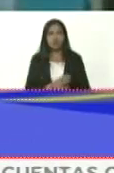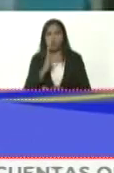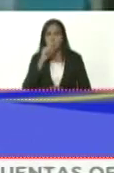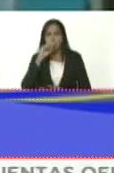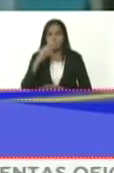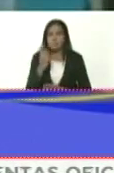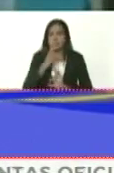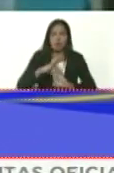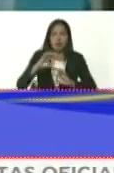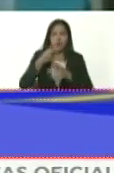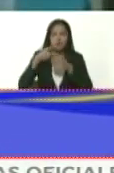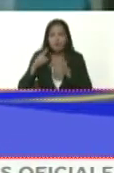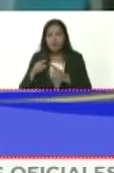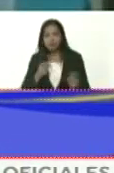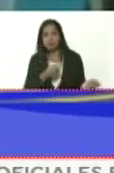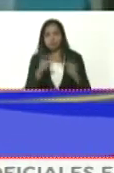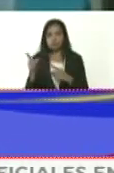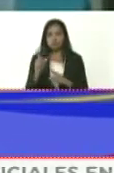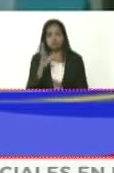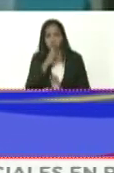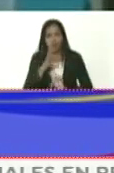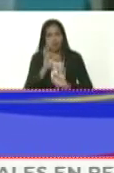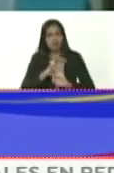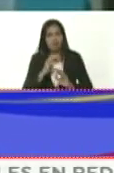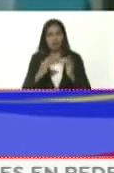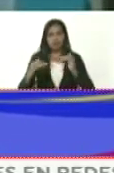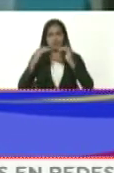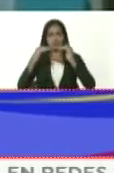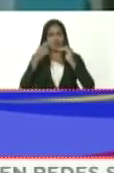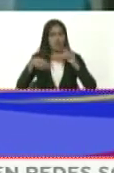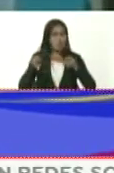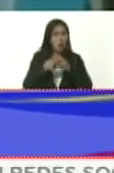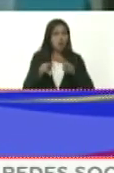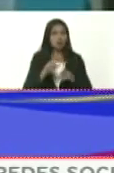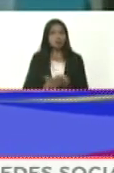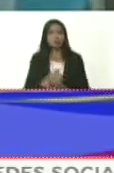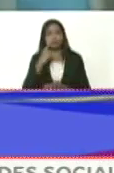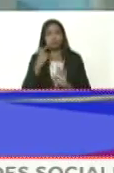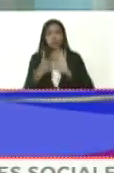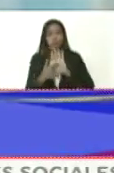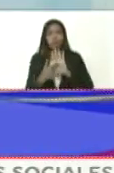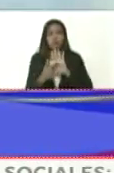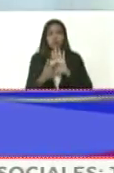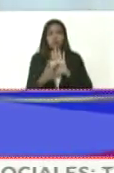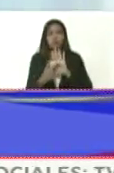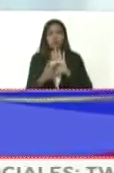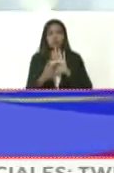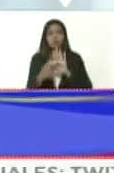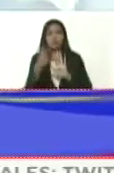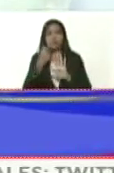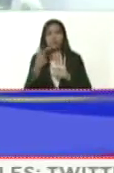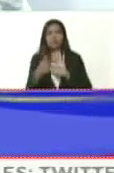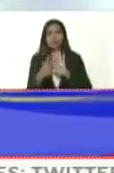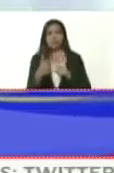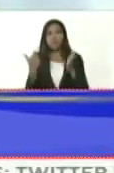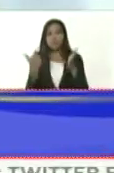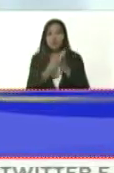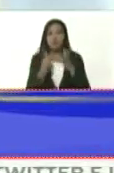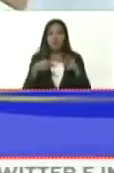envidiarle a los productos importados. Fíjate, para muestra, un botón, dicen. Aquí está esta